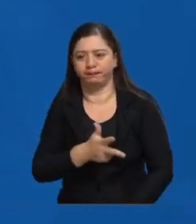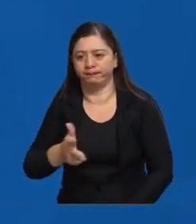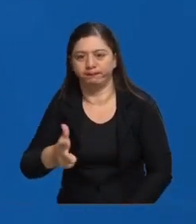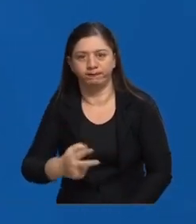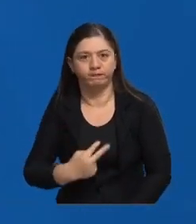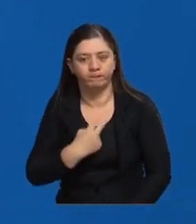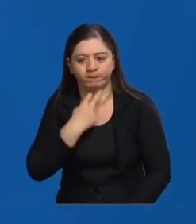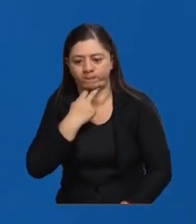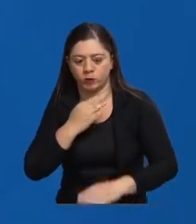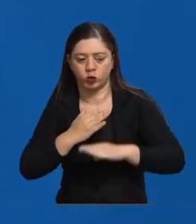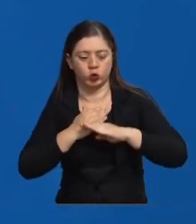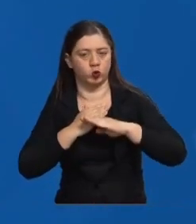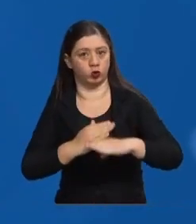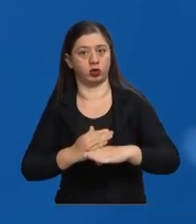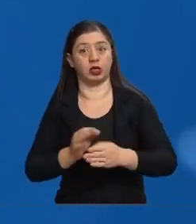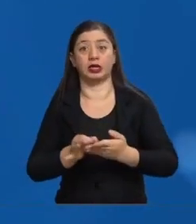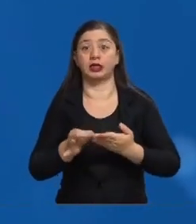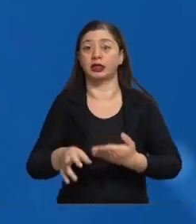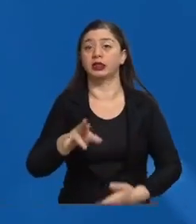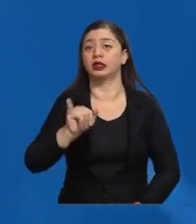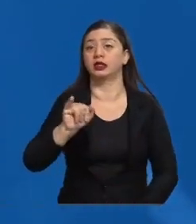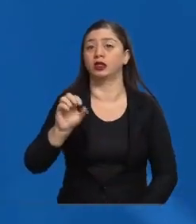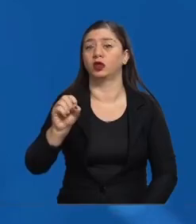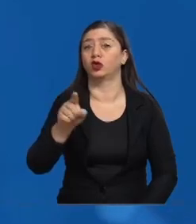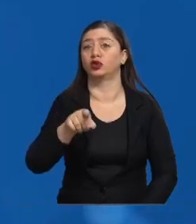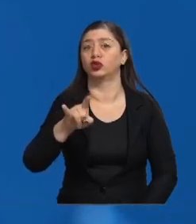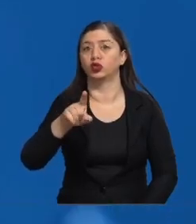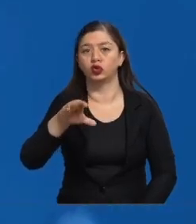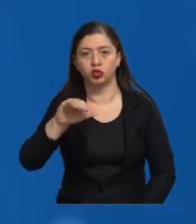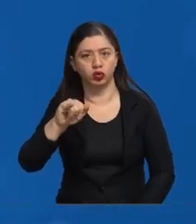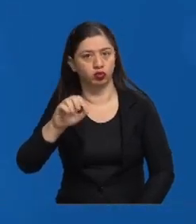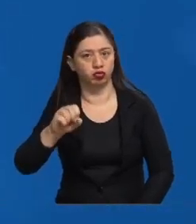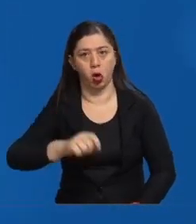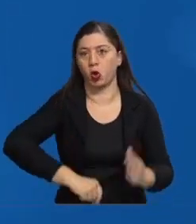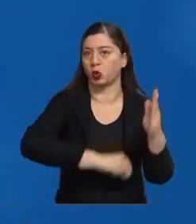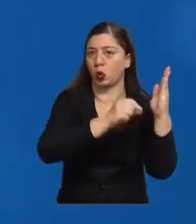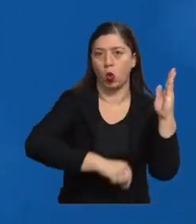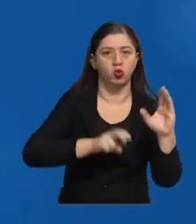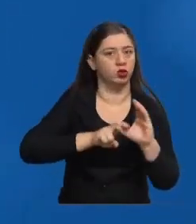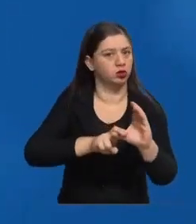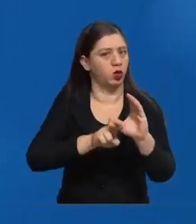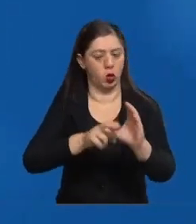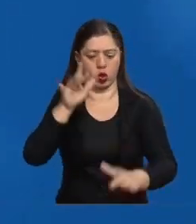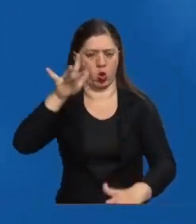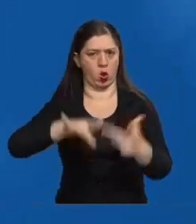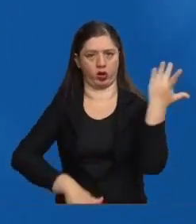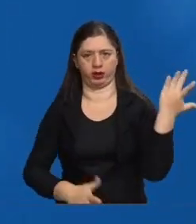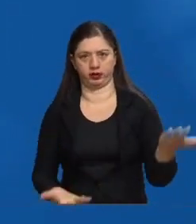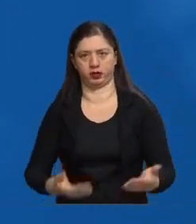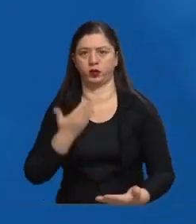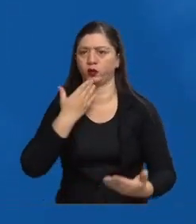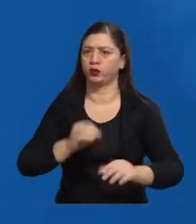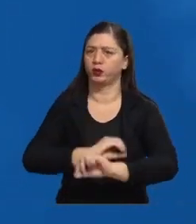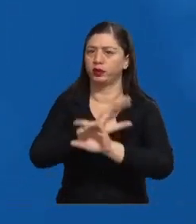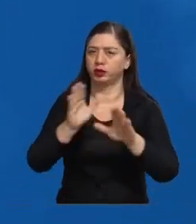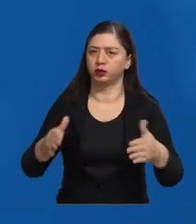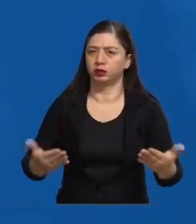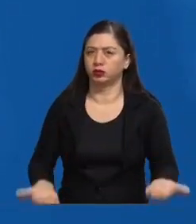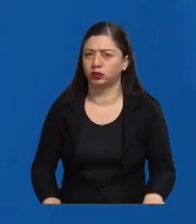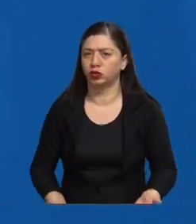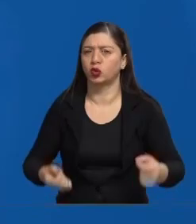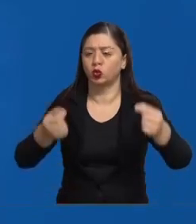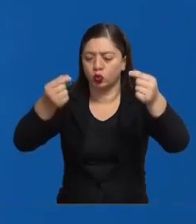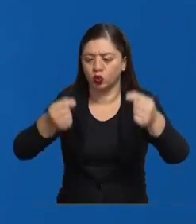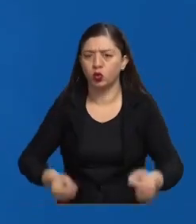seguridad. El municipio de Río Sucio, al que pertenecían, no contrató el transporte escolar adecuado. Cristian Cuesta, buenos días. Cristian, ¿de